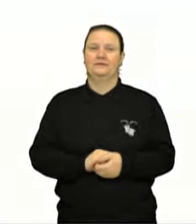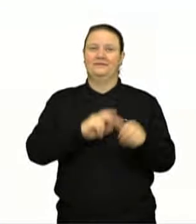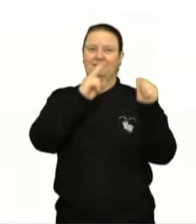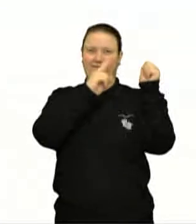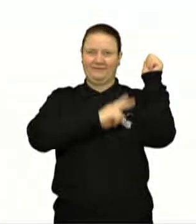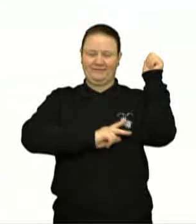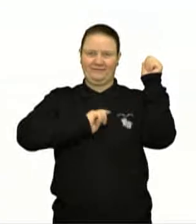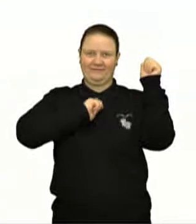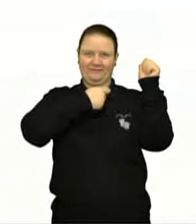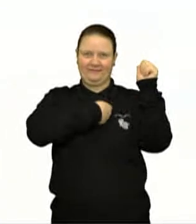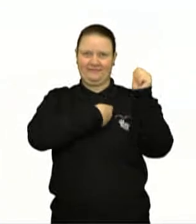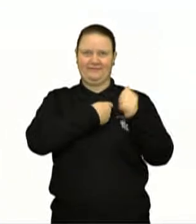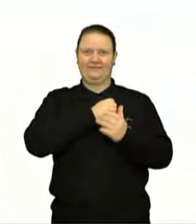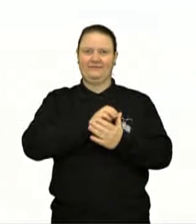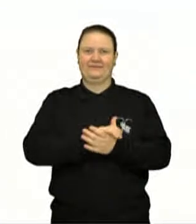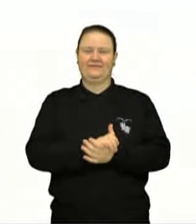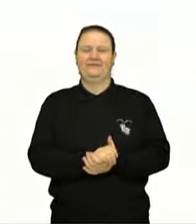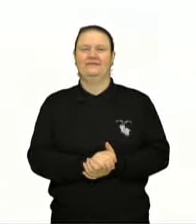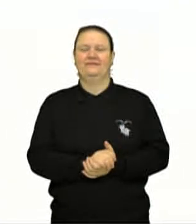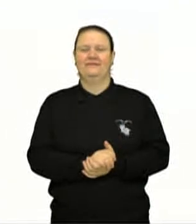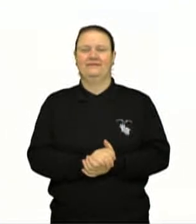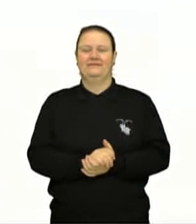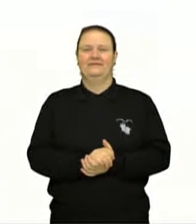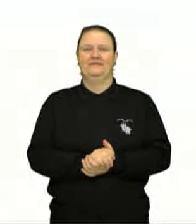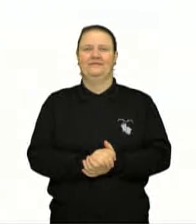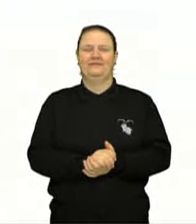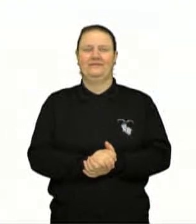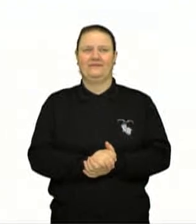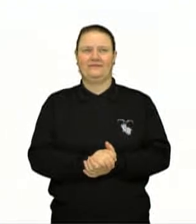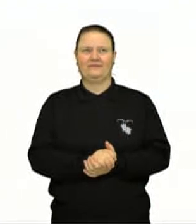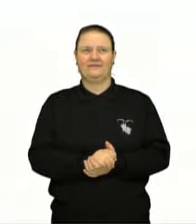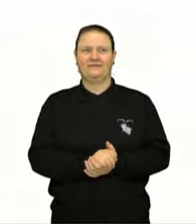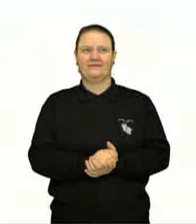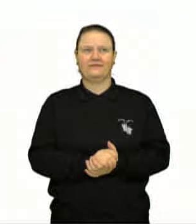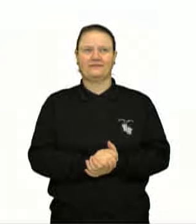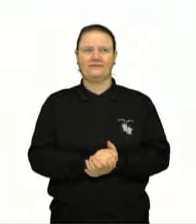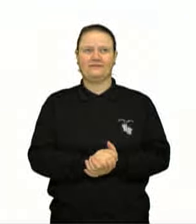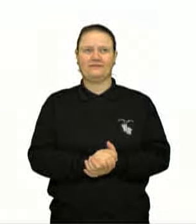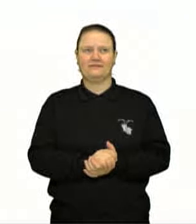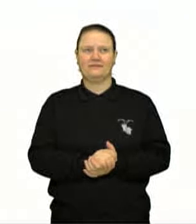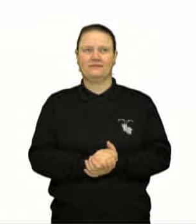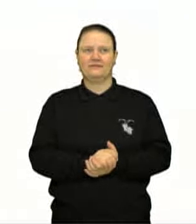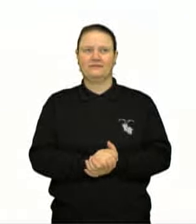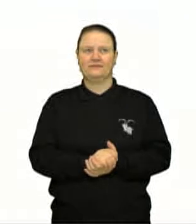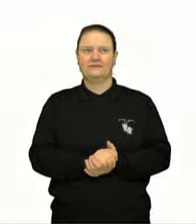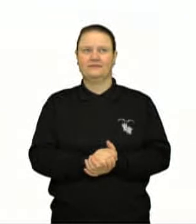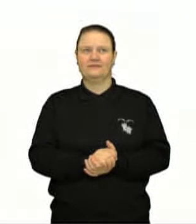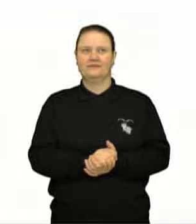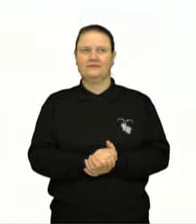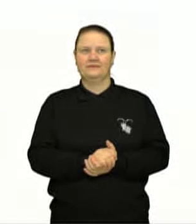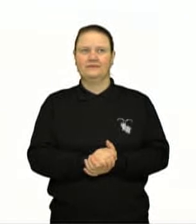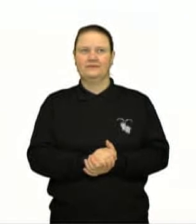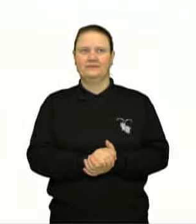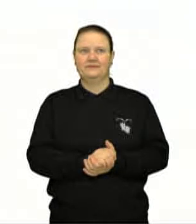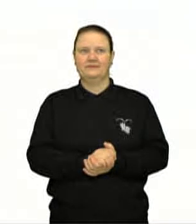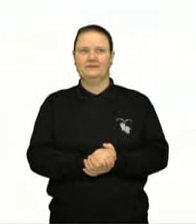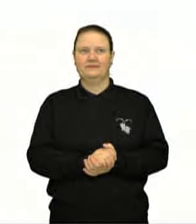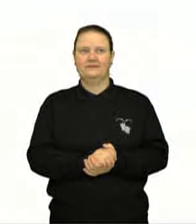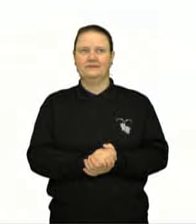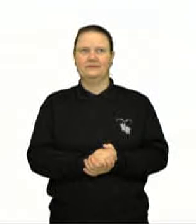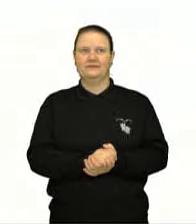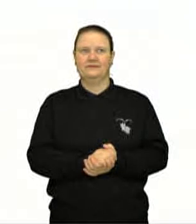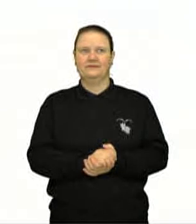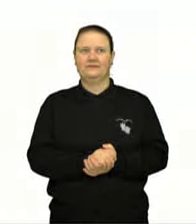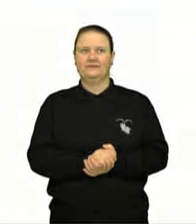Ernesto, el argentino, y queriendo hacerse el simpático, se dirigió a él en algunas ocasiones con